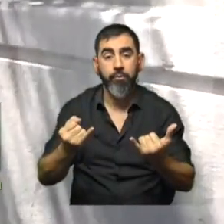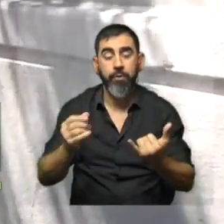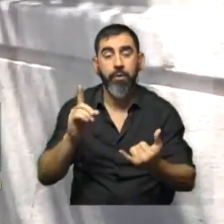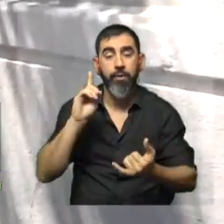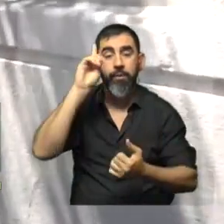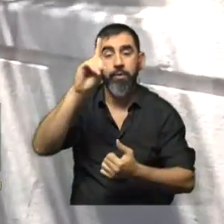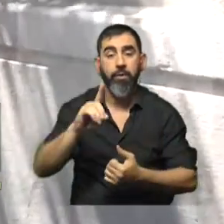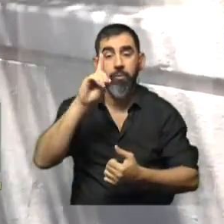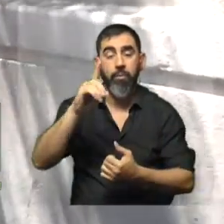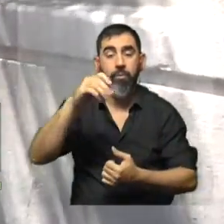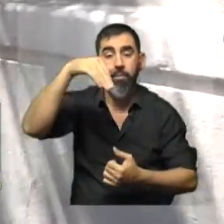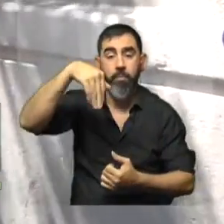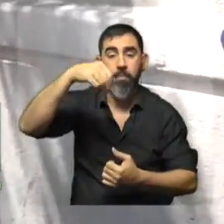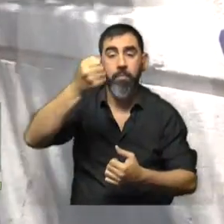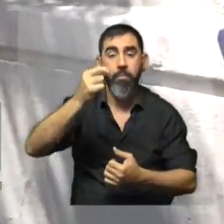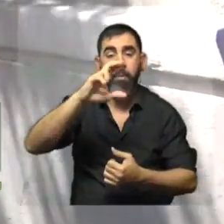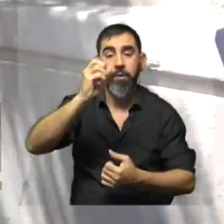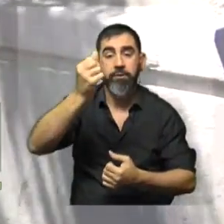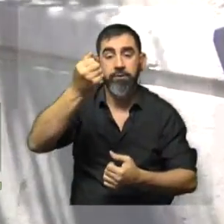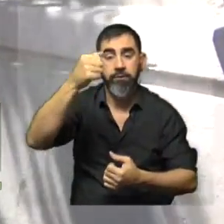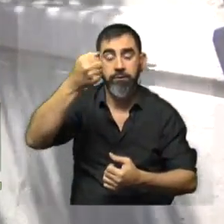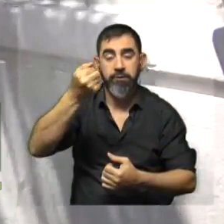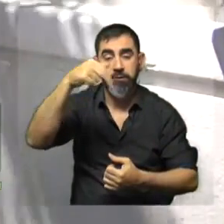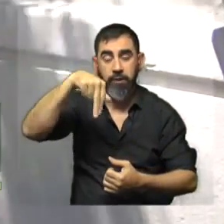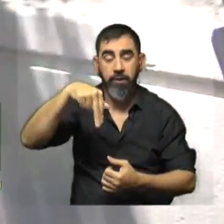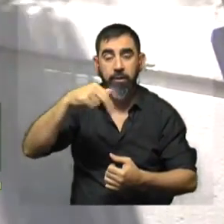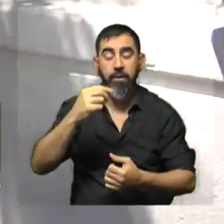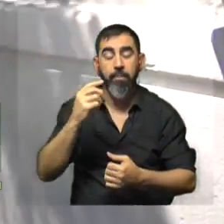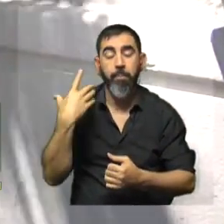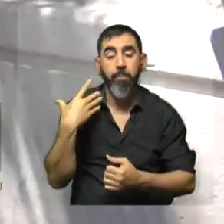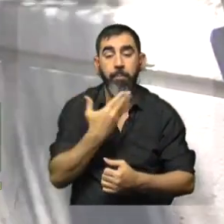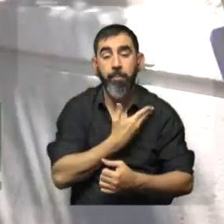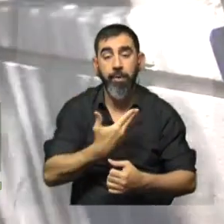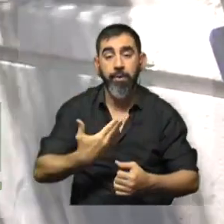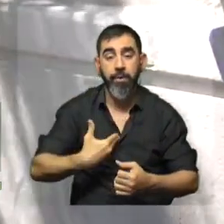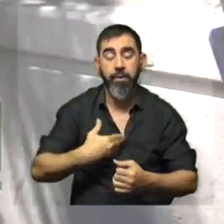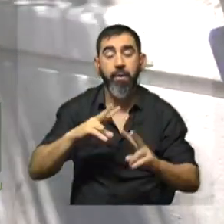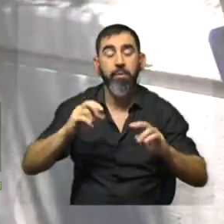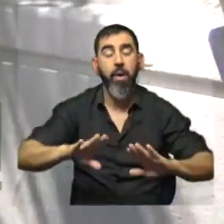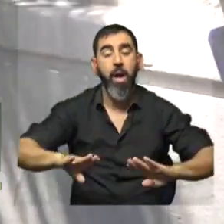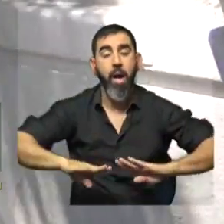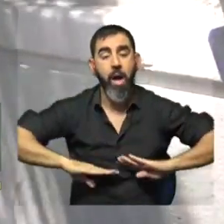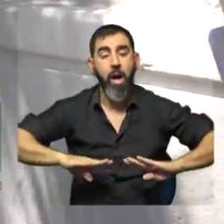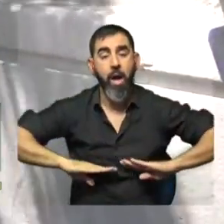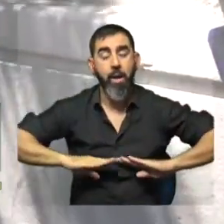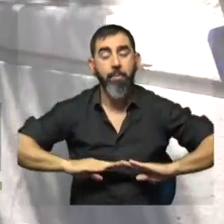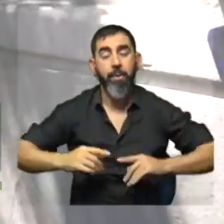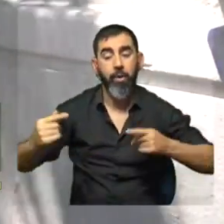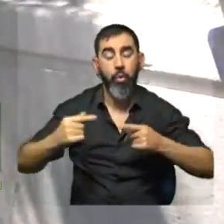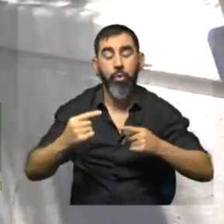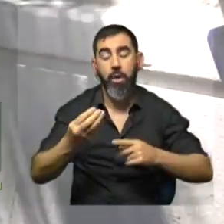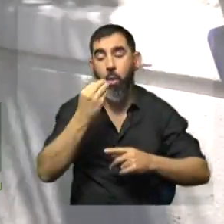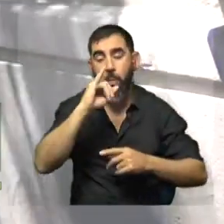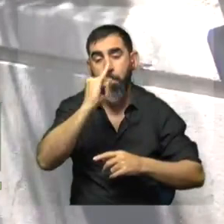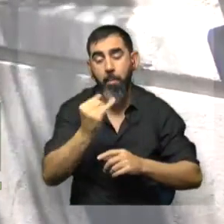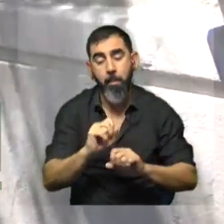diputada Carolina Marzán, que es la presidenta del Frente Parlamentario para el Hambre y la Malnutrición, contra el Hambre y la Malnutrición